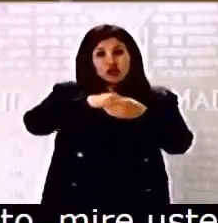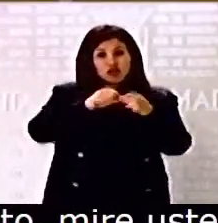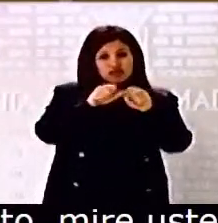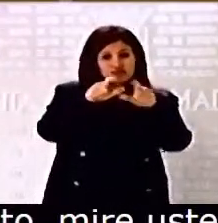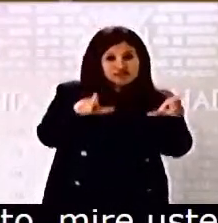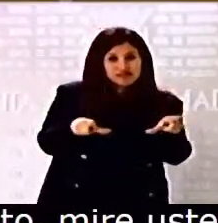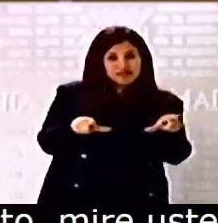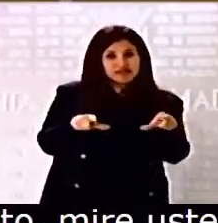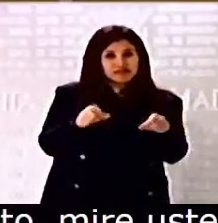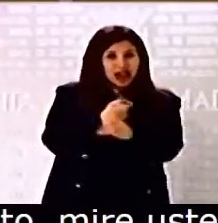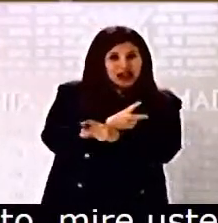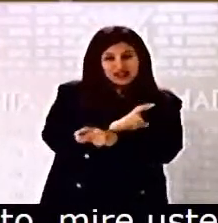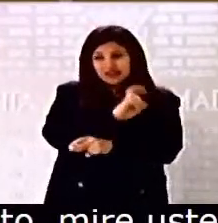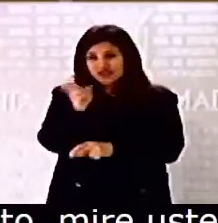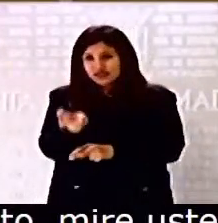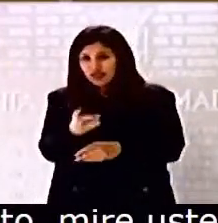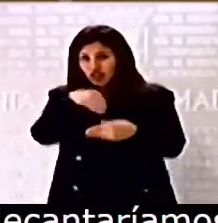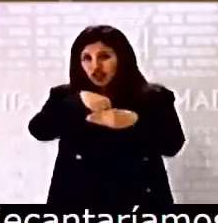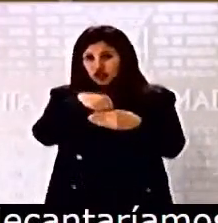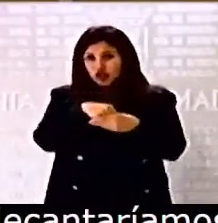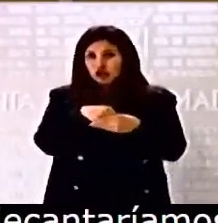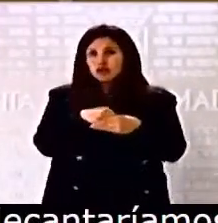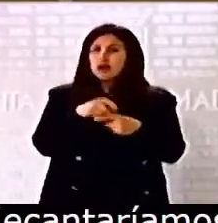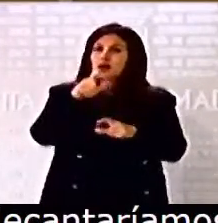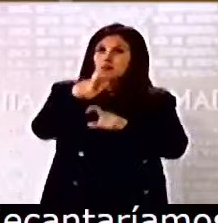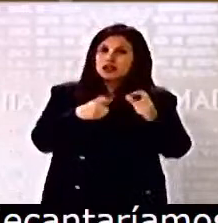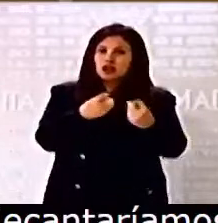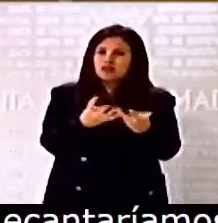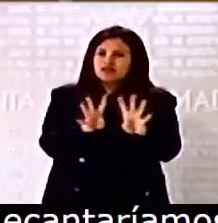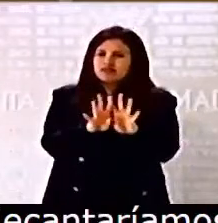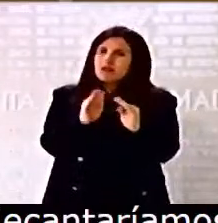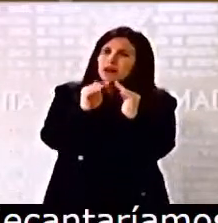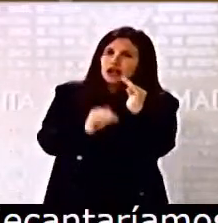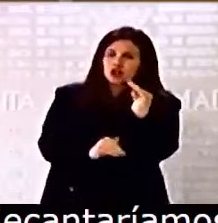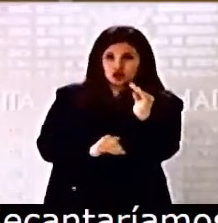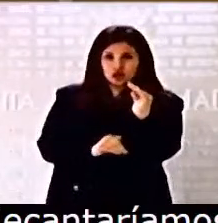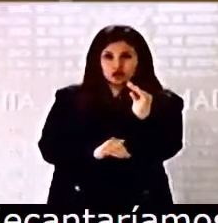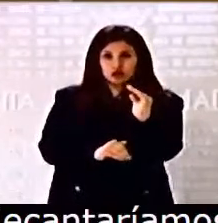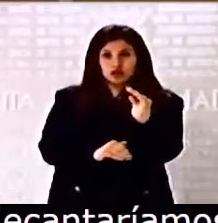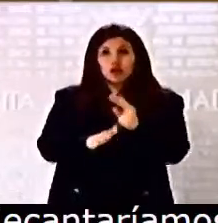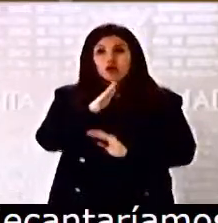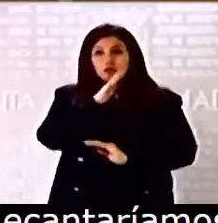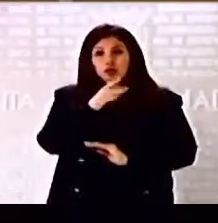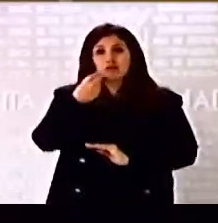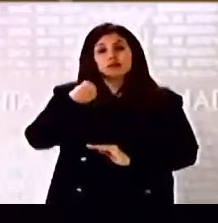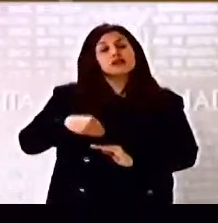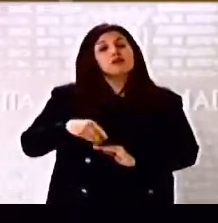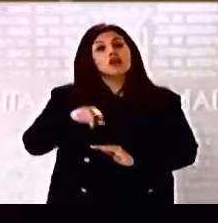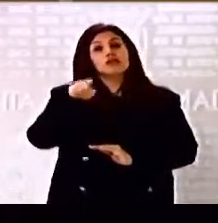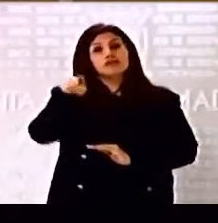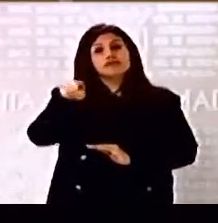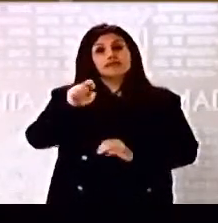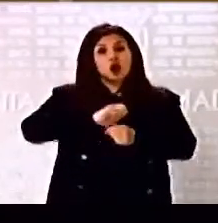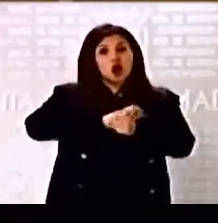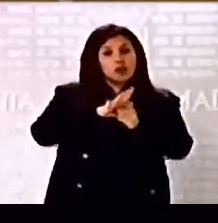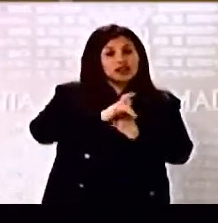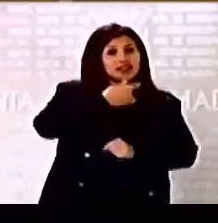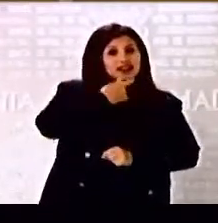algo nos ha demostrado la variante británica es que la transmisión por aerosoles es muy importante, muy